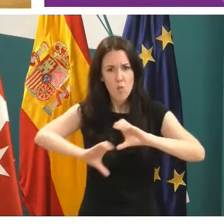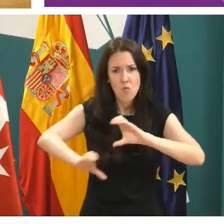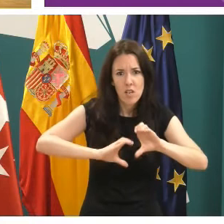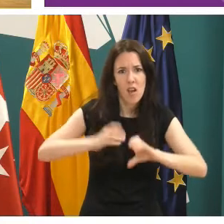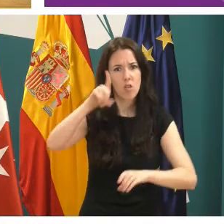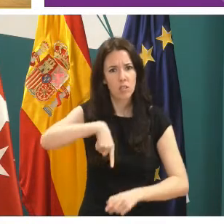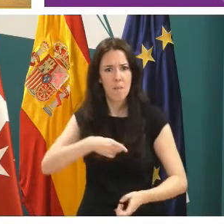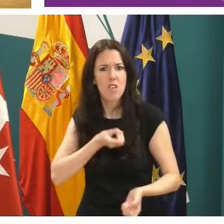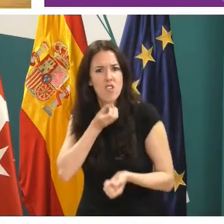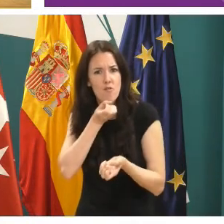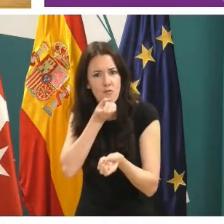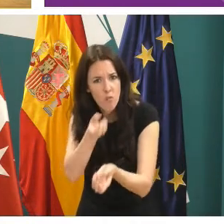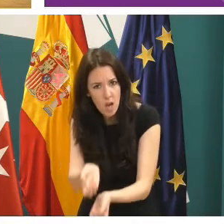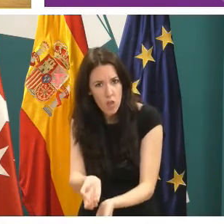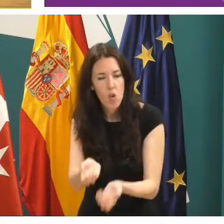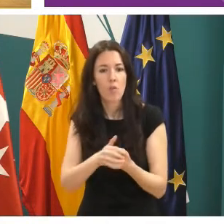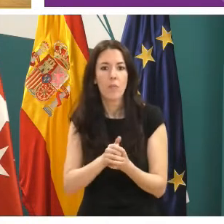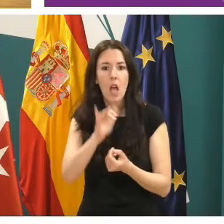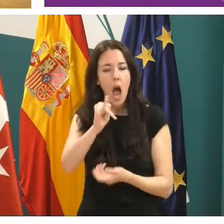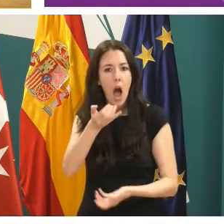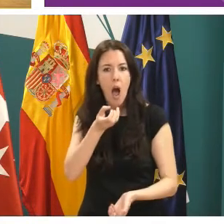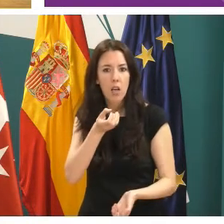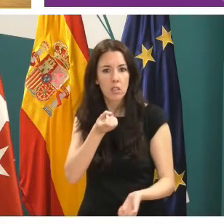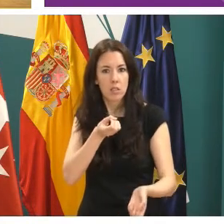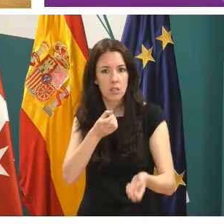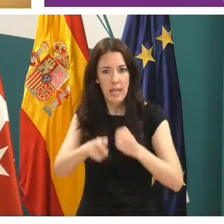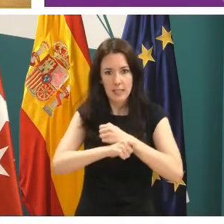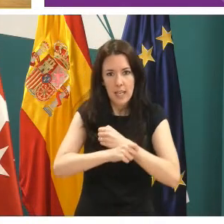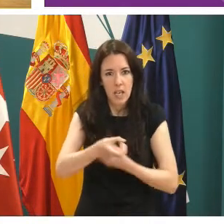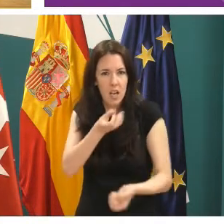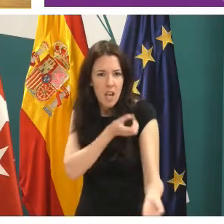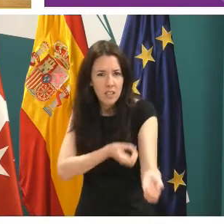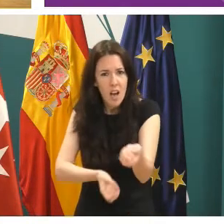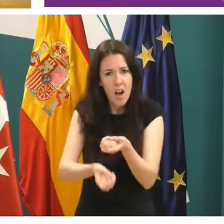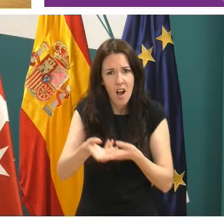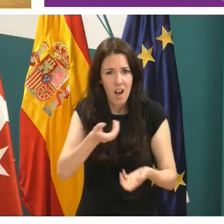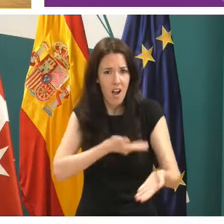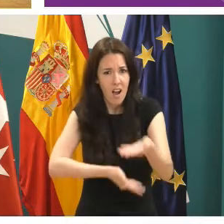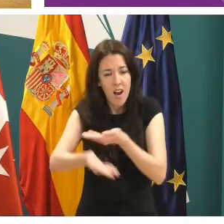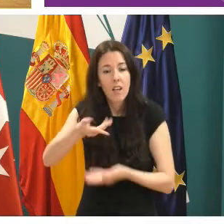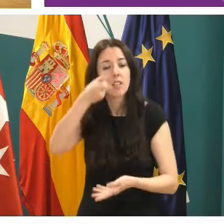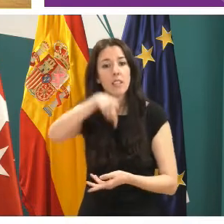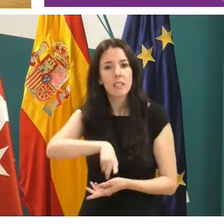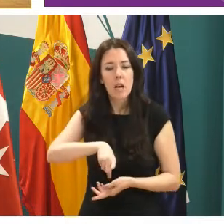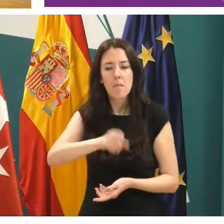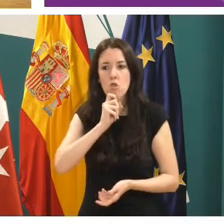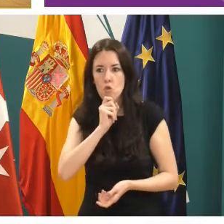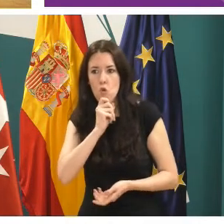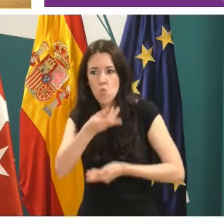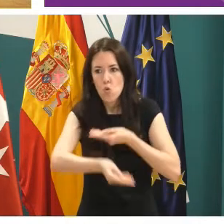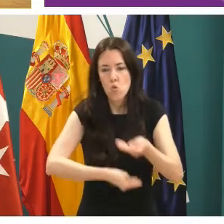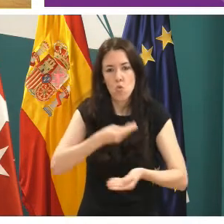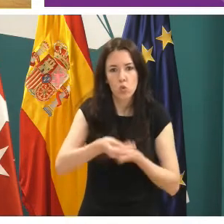proporciona información. Hay un intercambio de estrategias, hay un intercambio de cómo